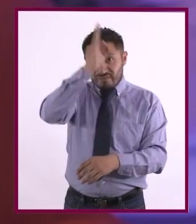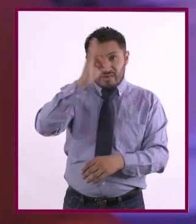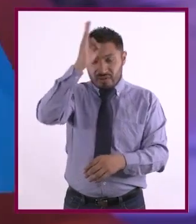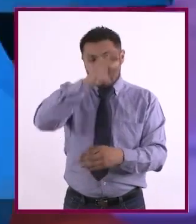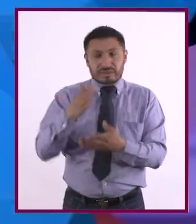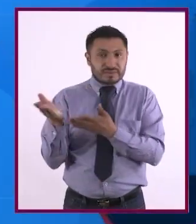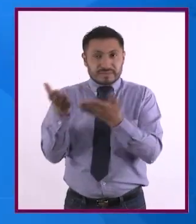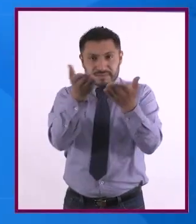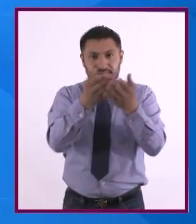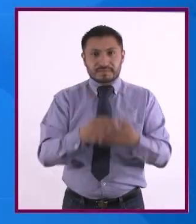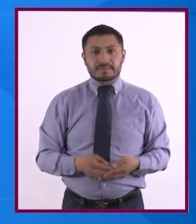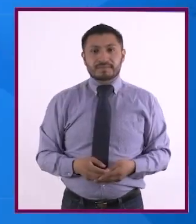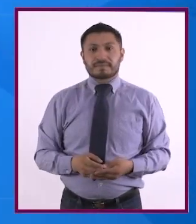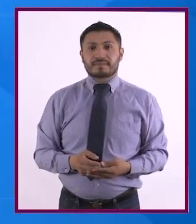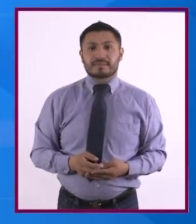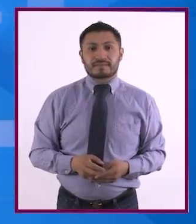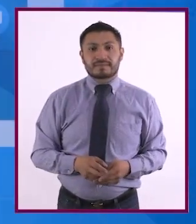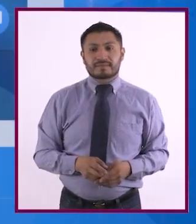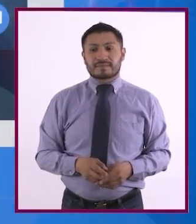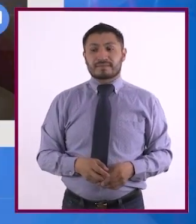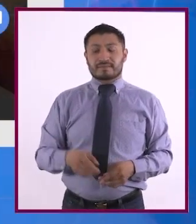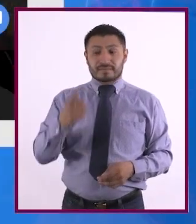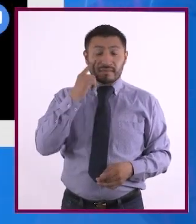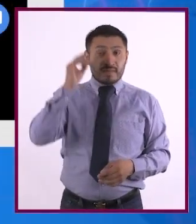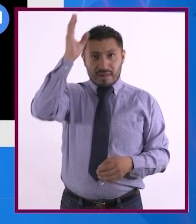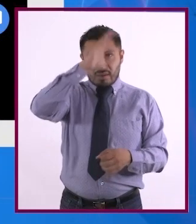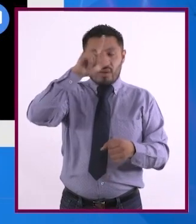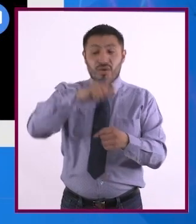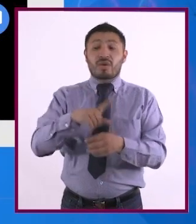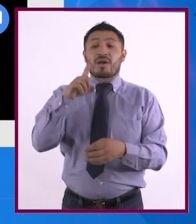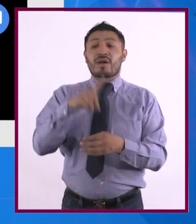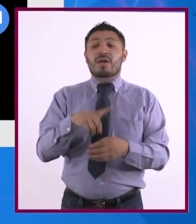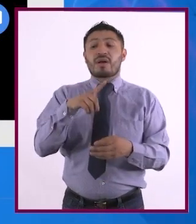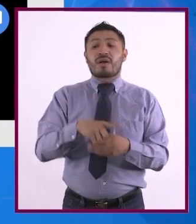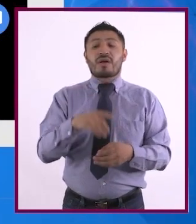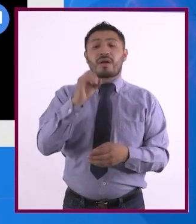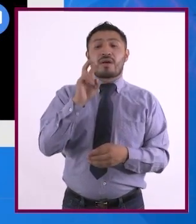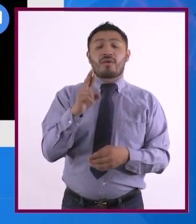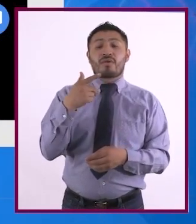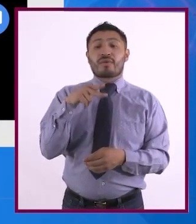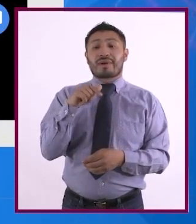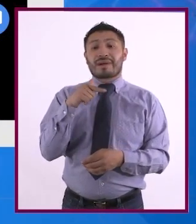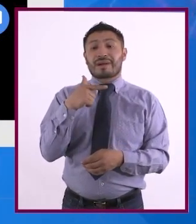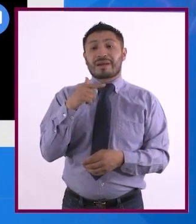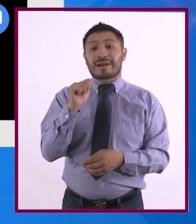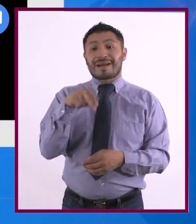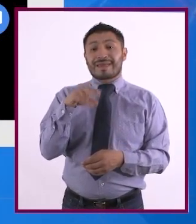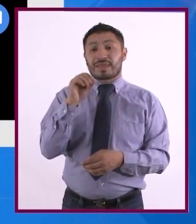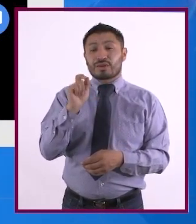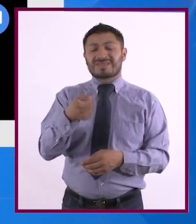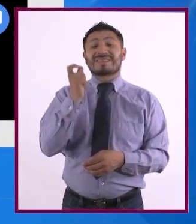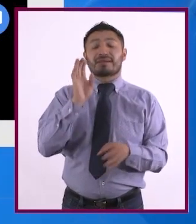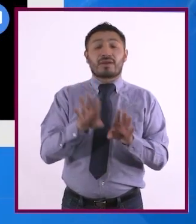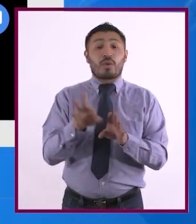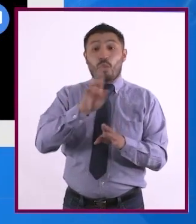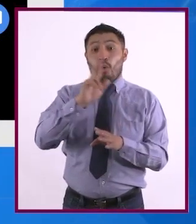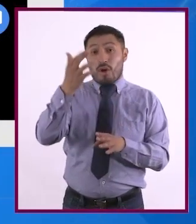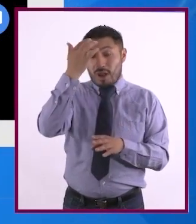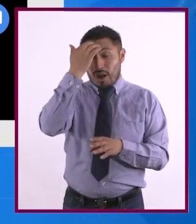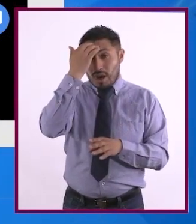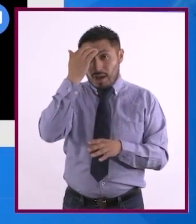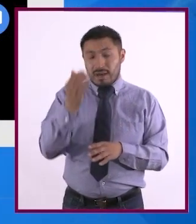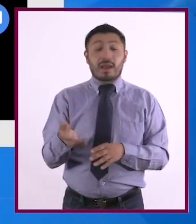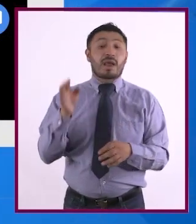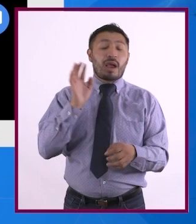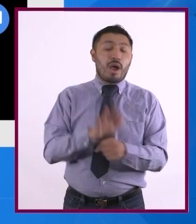de Bioética. Mira, la cultura de la donación de órganos significa, por un lado, el reconocimiento de